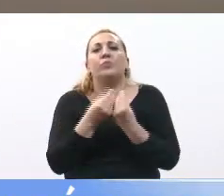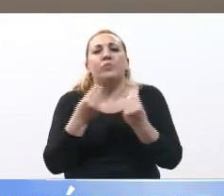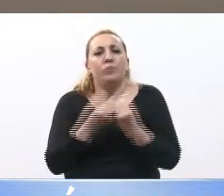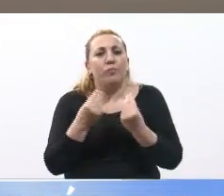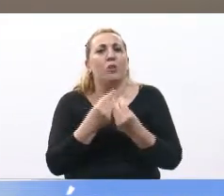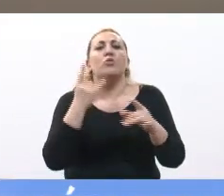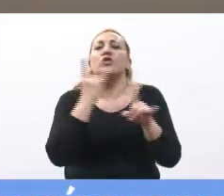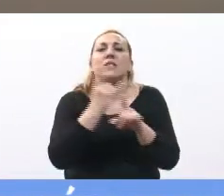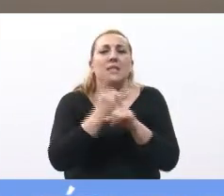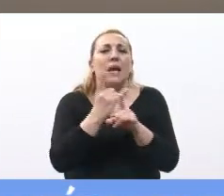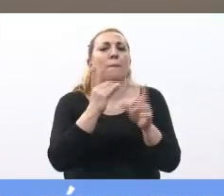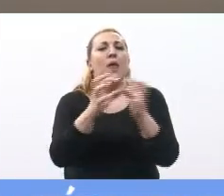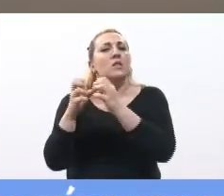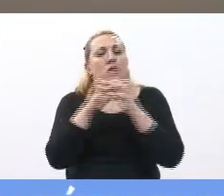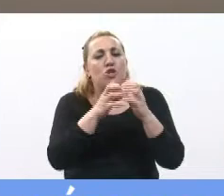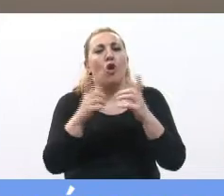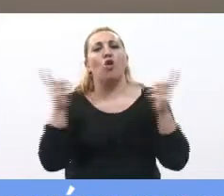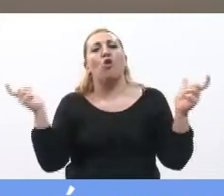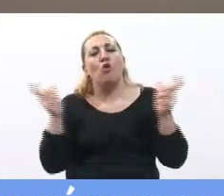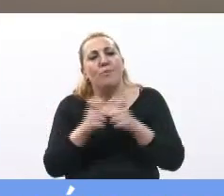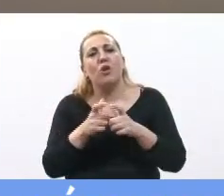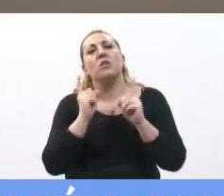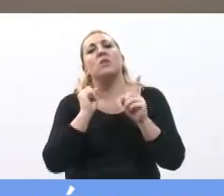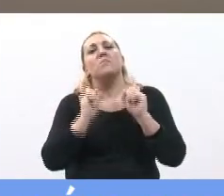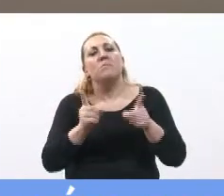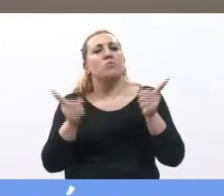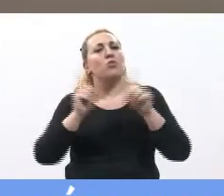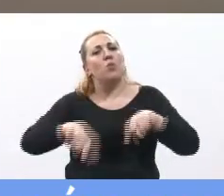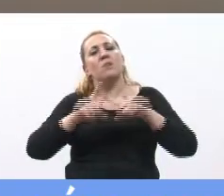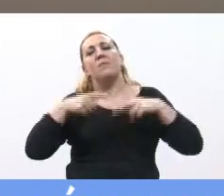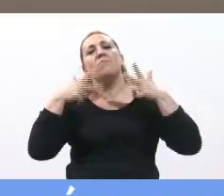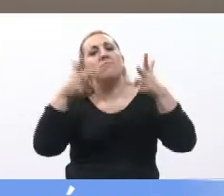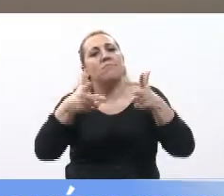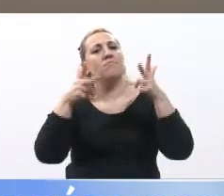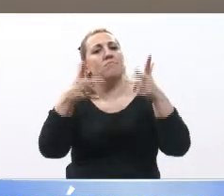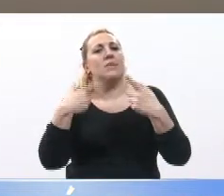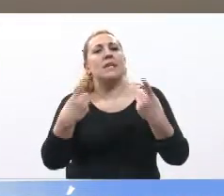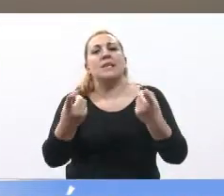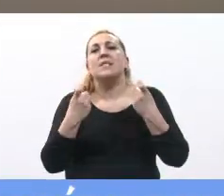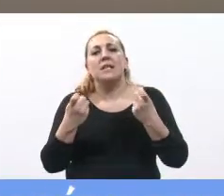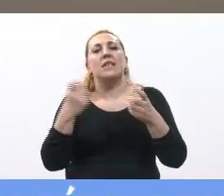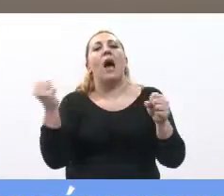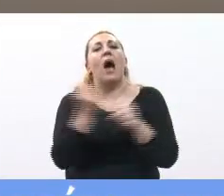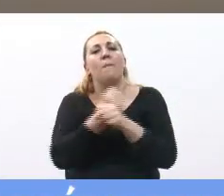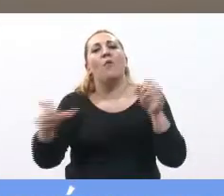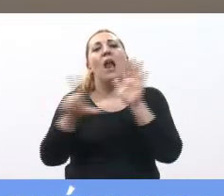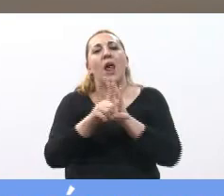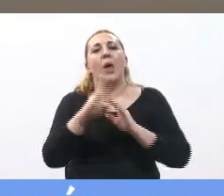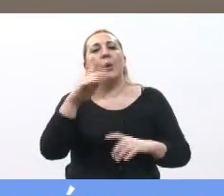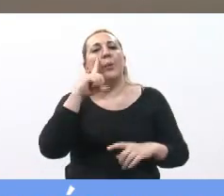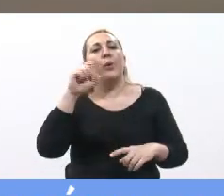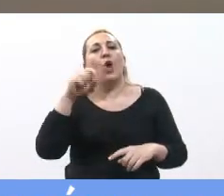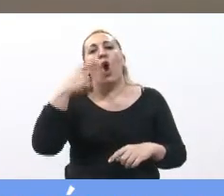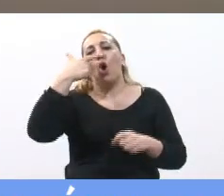una de las sesiones, de las comisiones, hago referencia a la necesidad de prorrogar la ley de biocombustible, a la necesidad de tratar